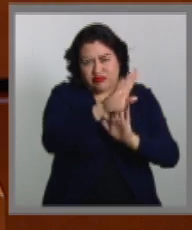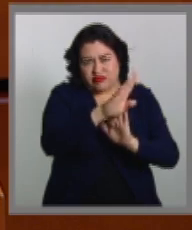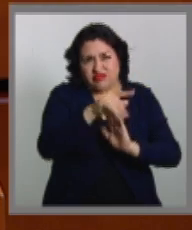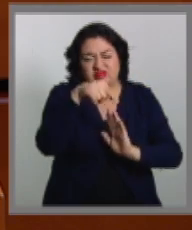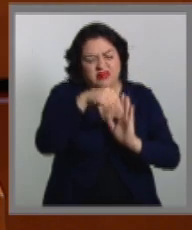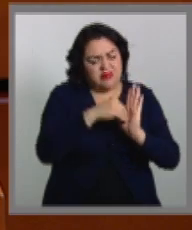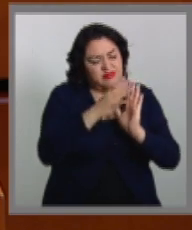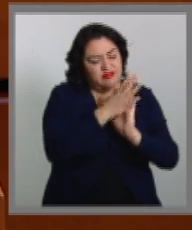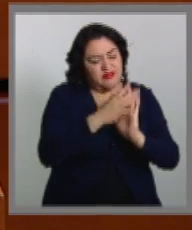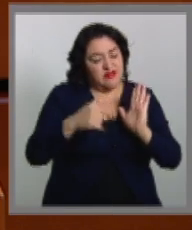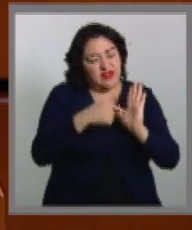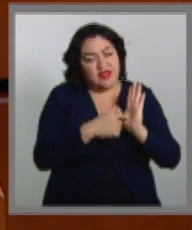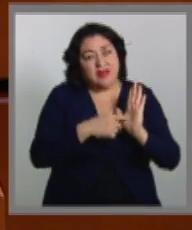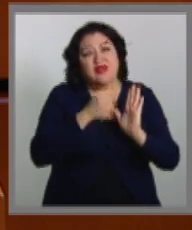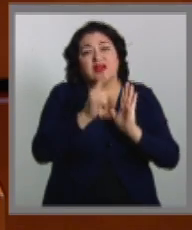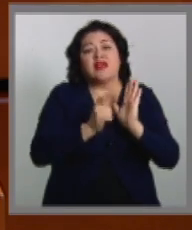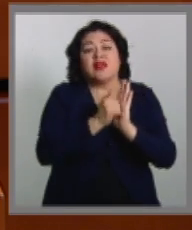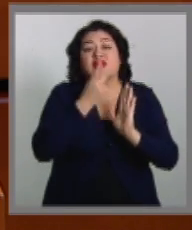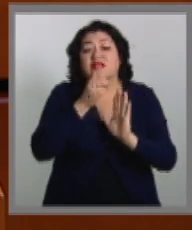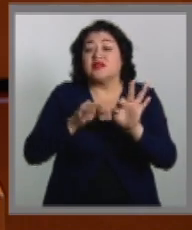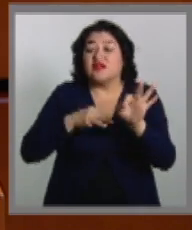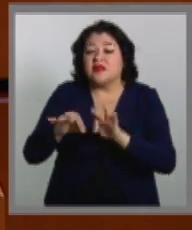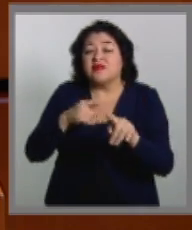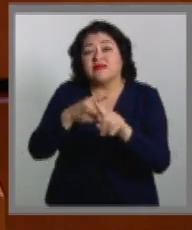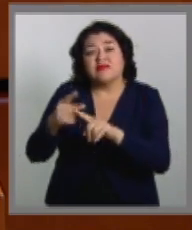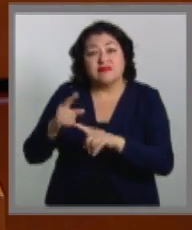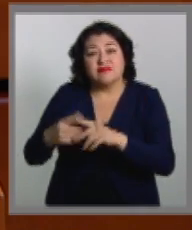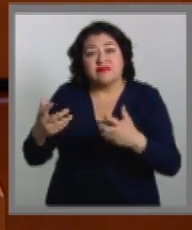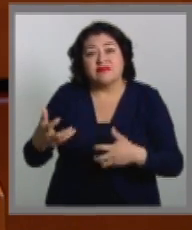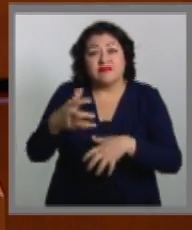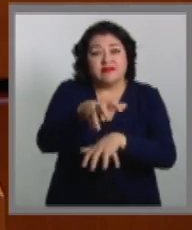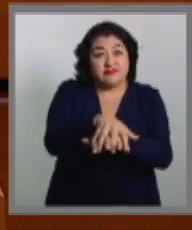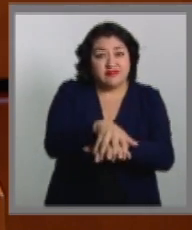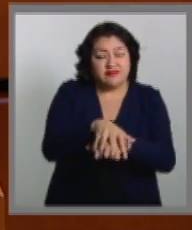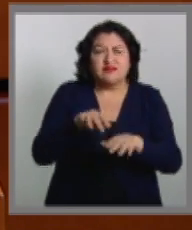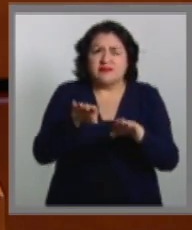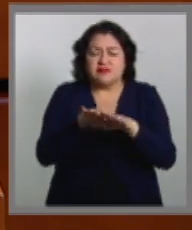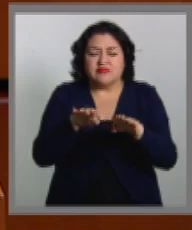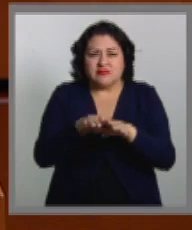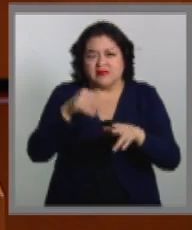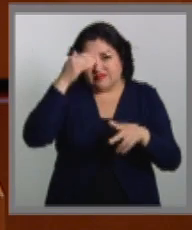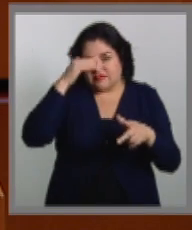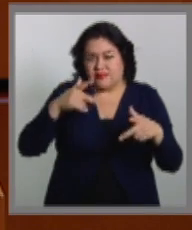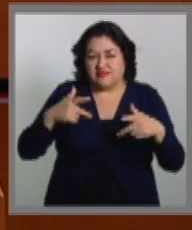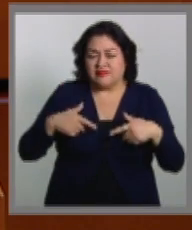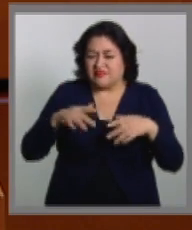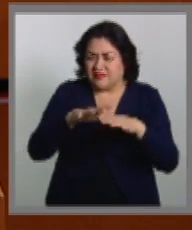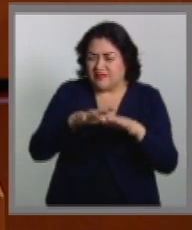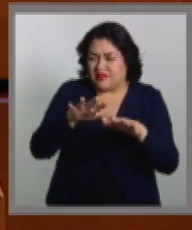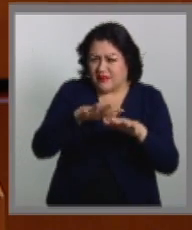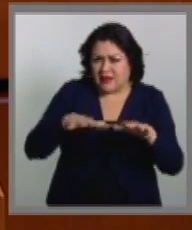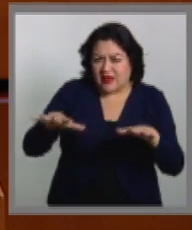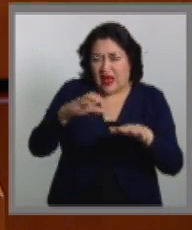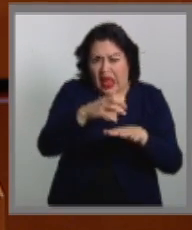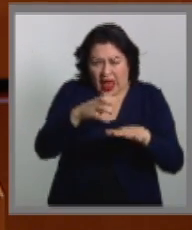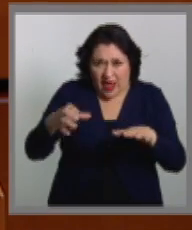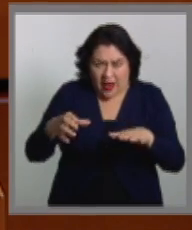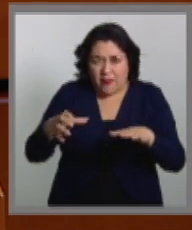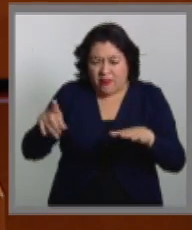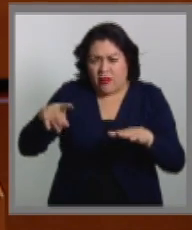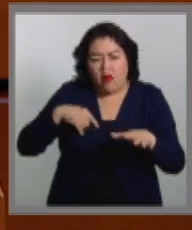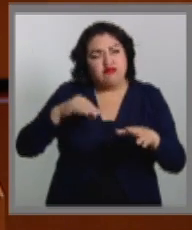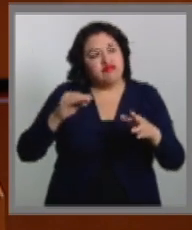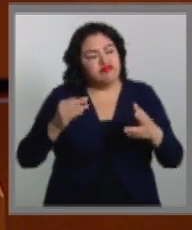y diversificación del empleo, garantiza la incorporación y participación de la pequeña agricultura en el